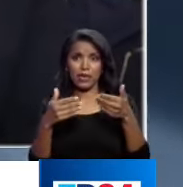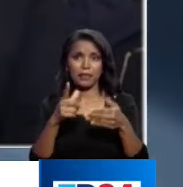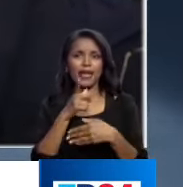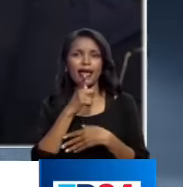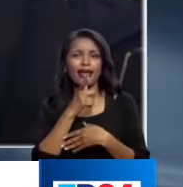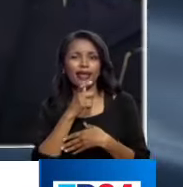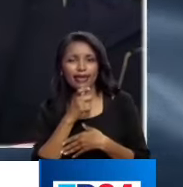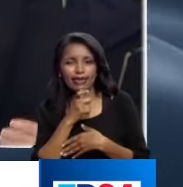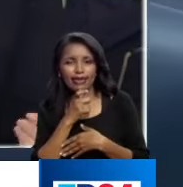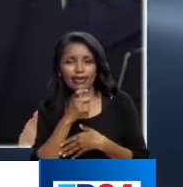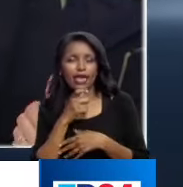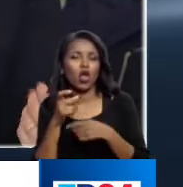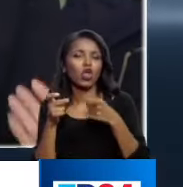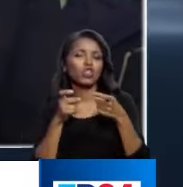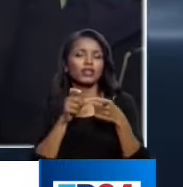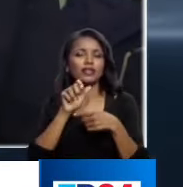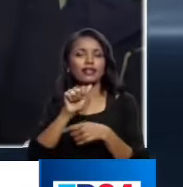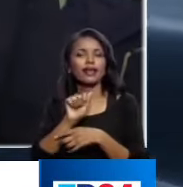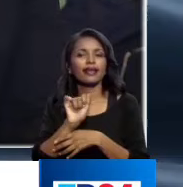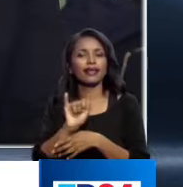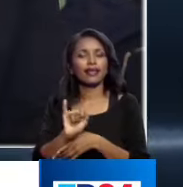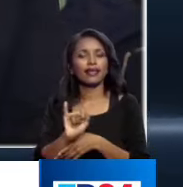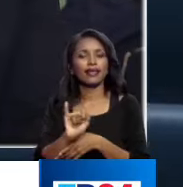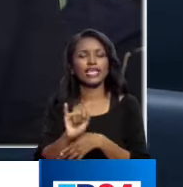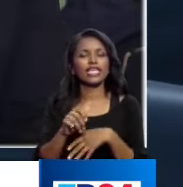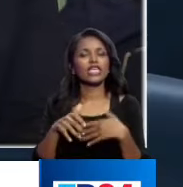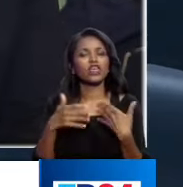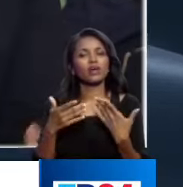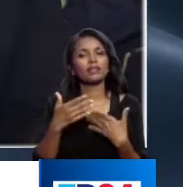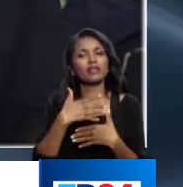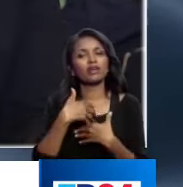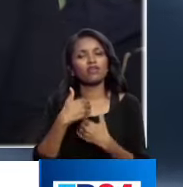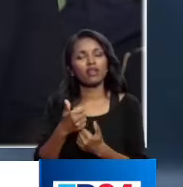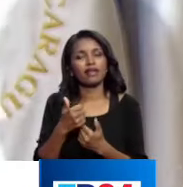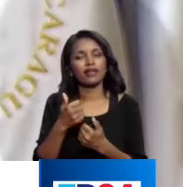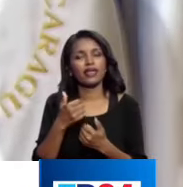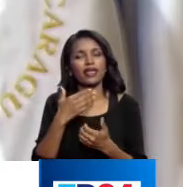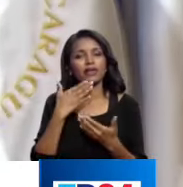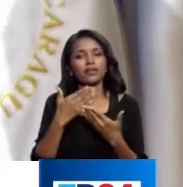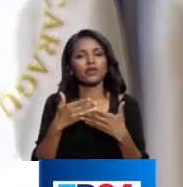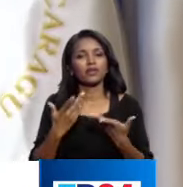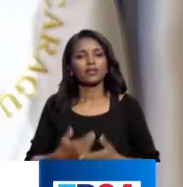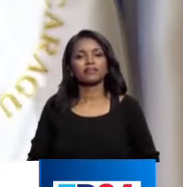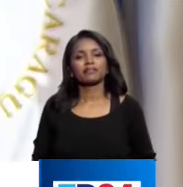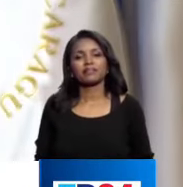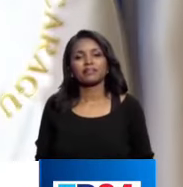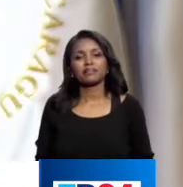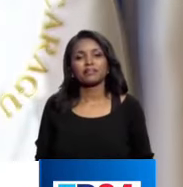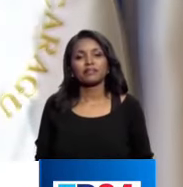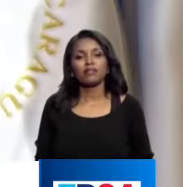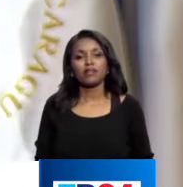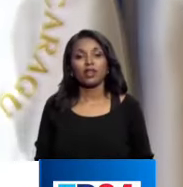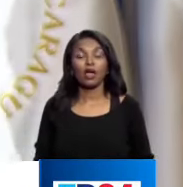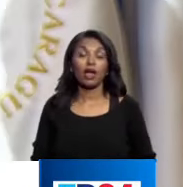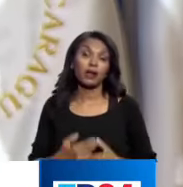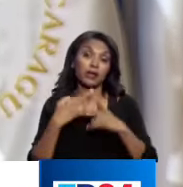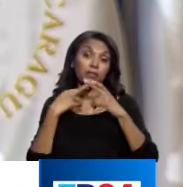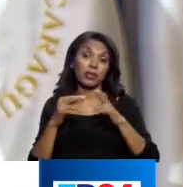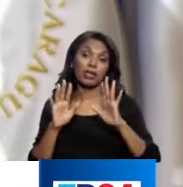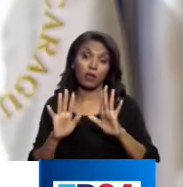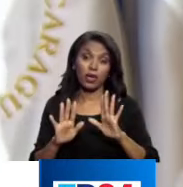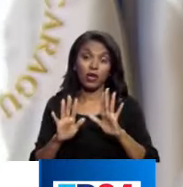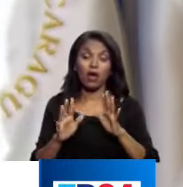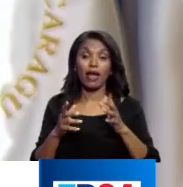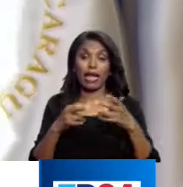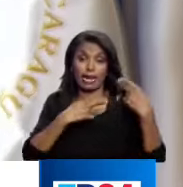garantizaría que fuera de forma eficiente, confiable y transparente? Lo tendría que manejar la Autoridad de Turismo y